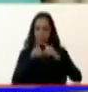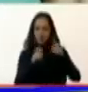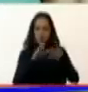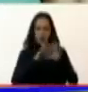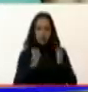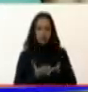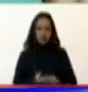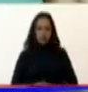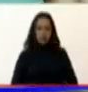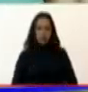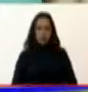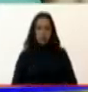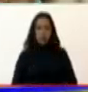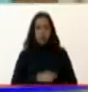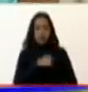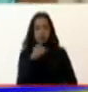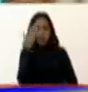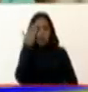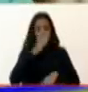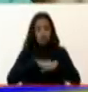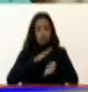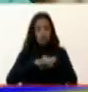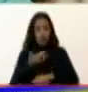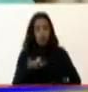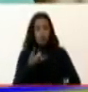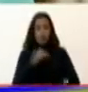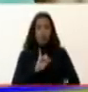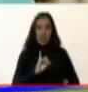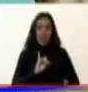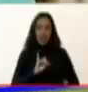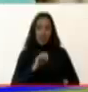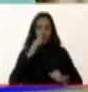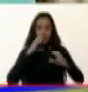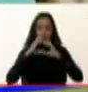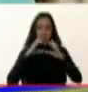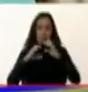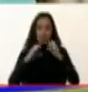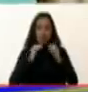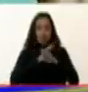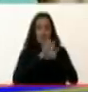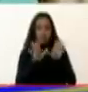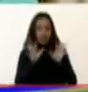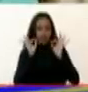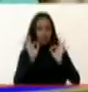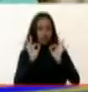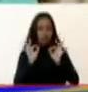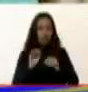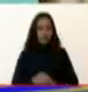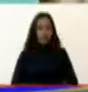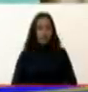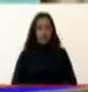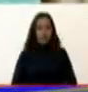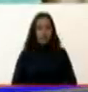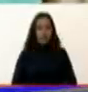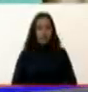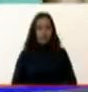qué? Porque combinamos acertadamente medios, redes y paredes. Y en las paredes,